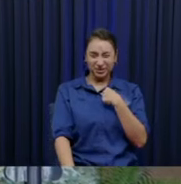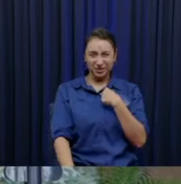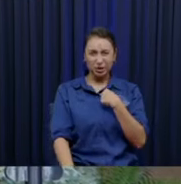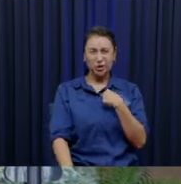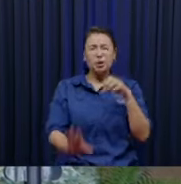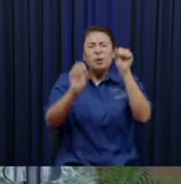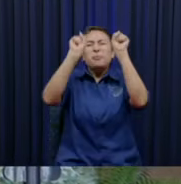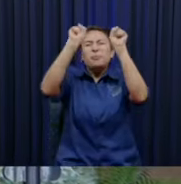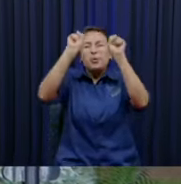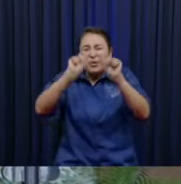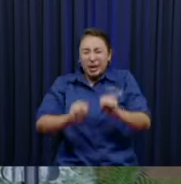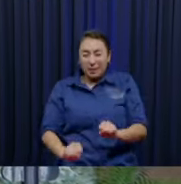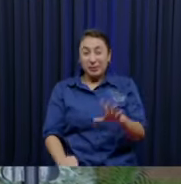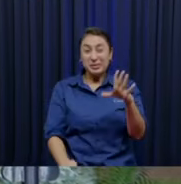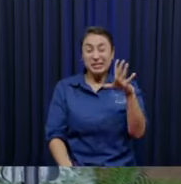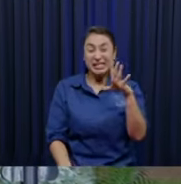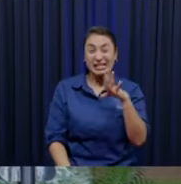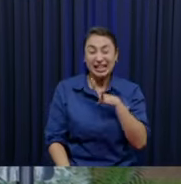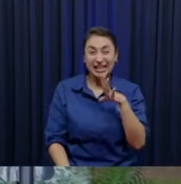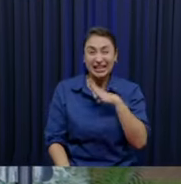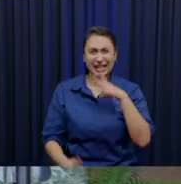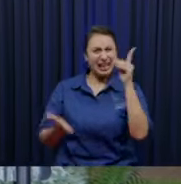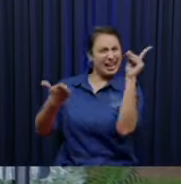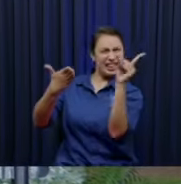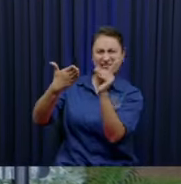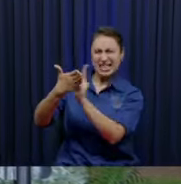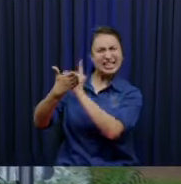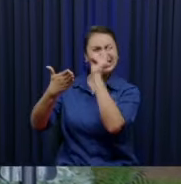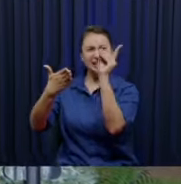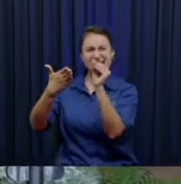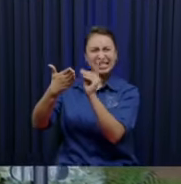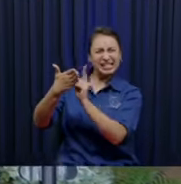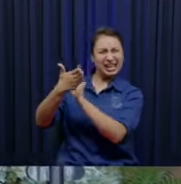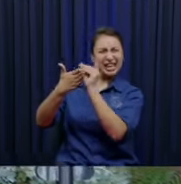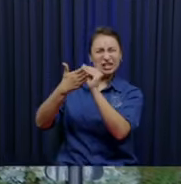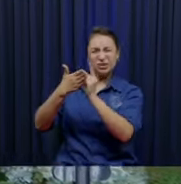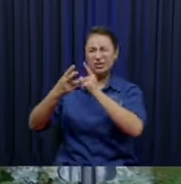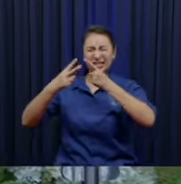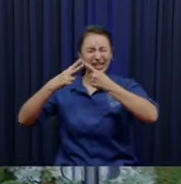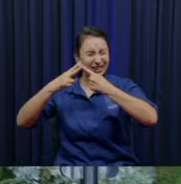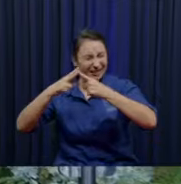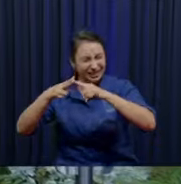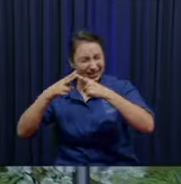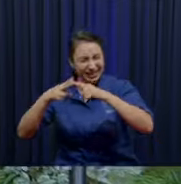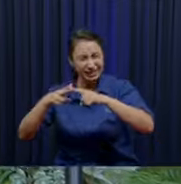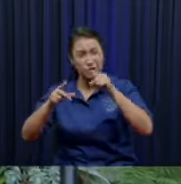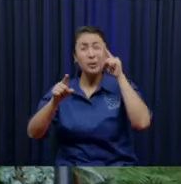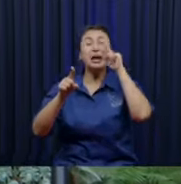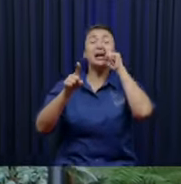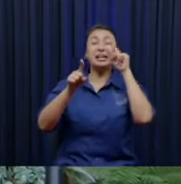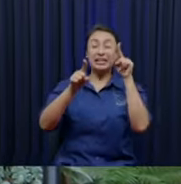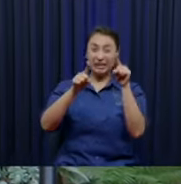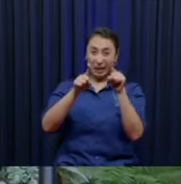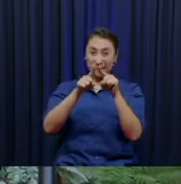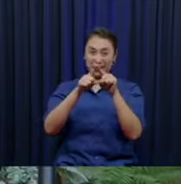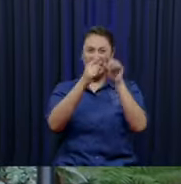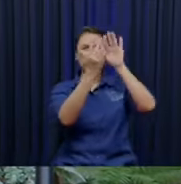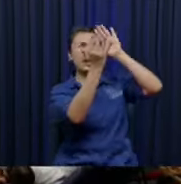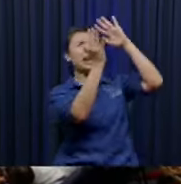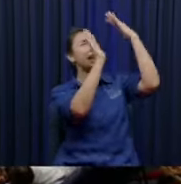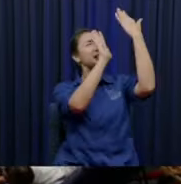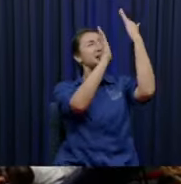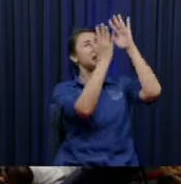de Dios, del el cual es la imagen del Dios invisible. Denle un aplauso a Rey. O sea, es una